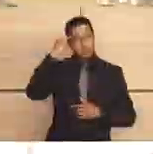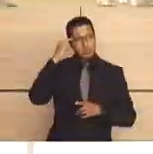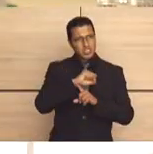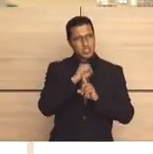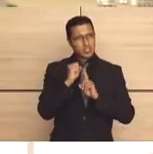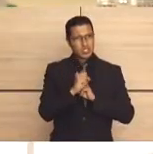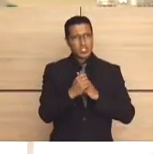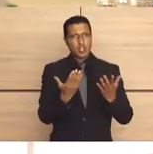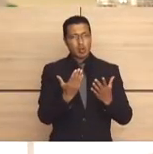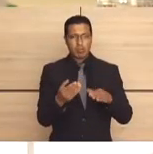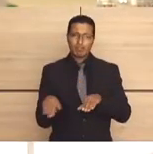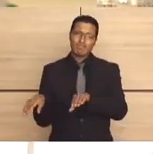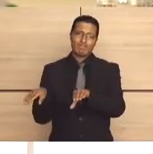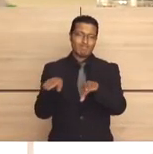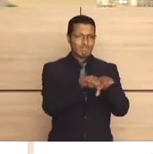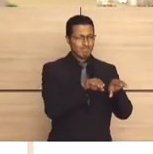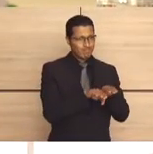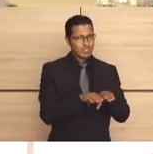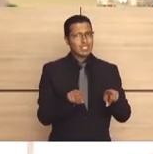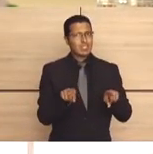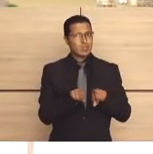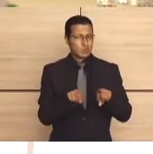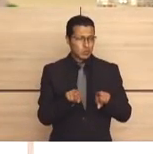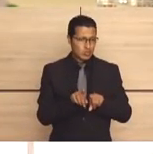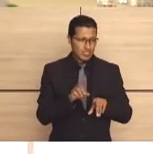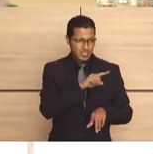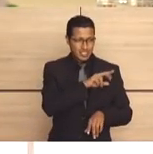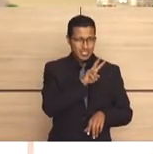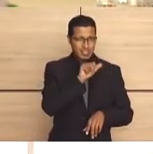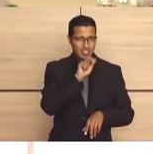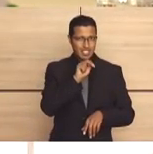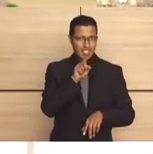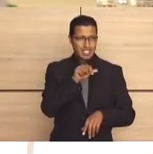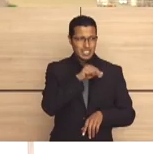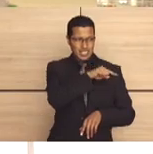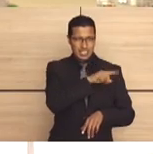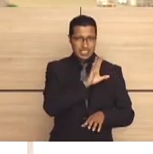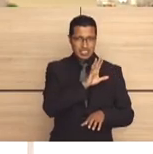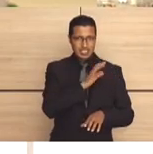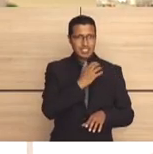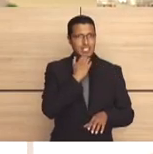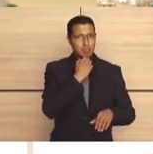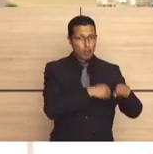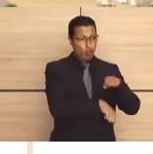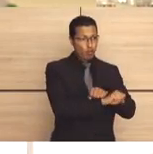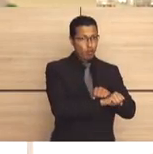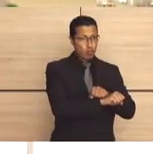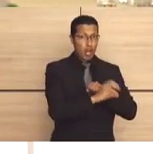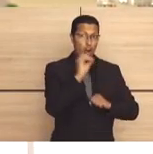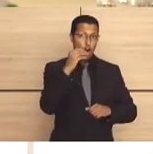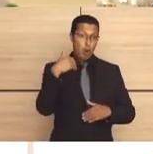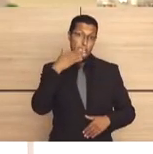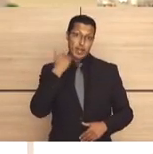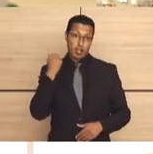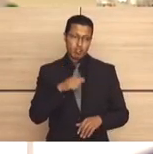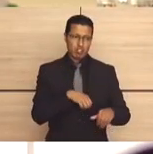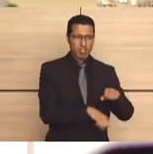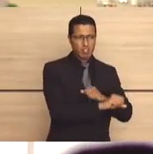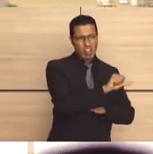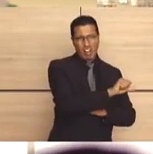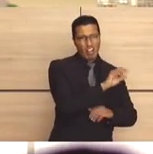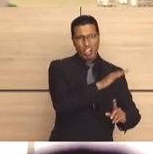exista equidad, donde, como hablaba Vanessa, sea igual de importante el fútbol masculino que el femenino, donde